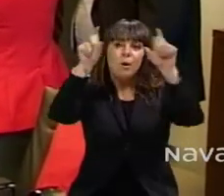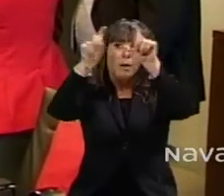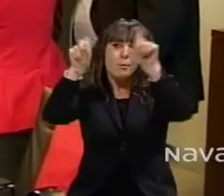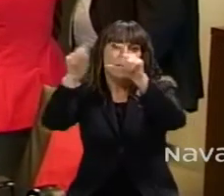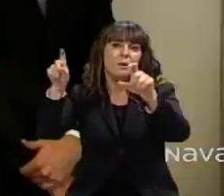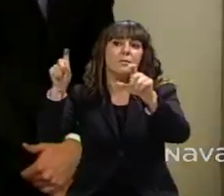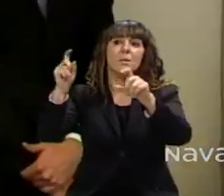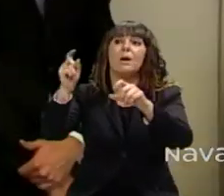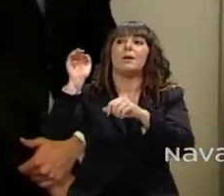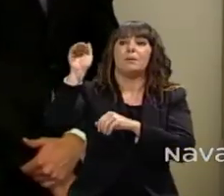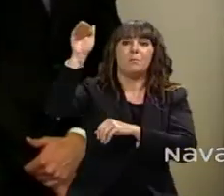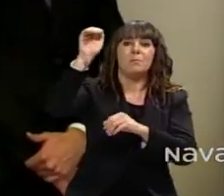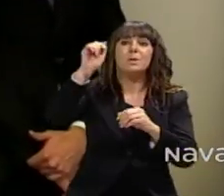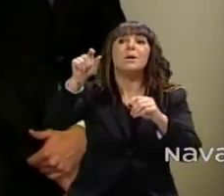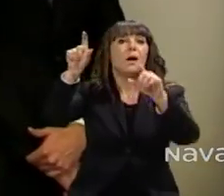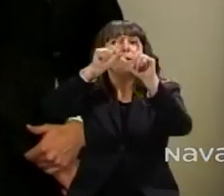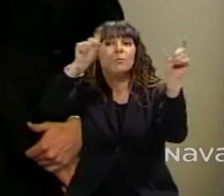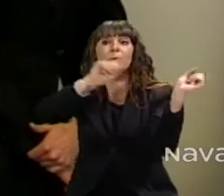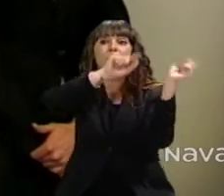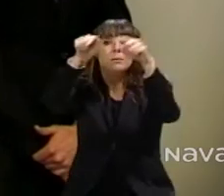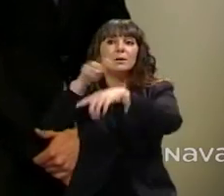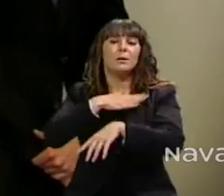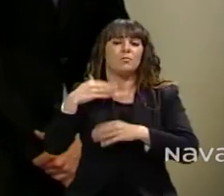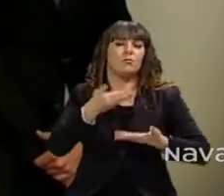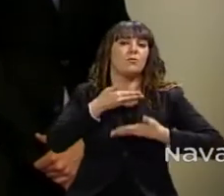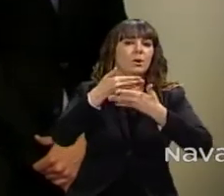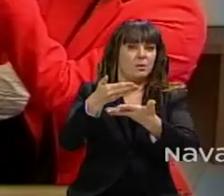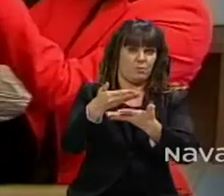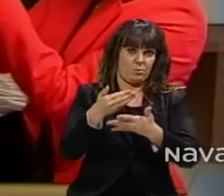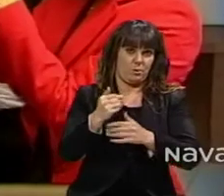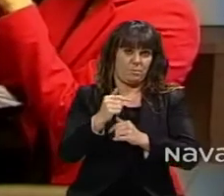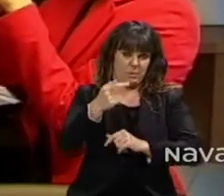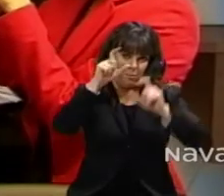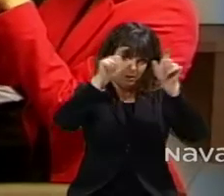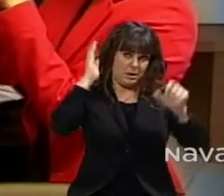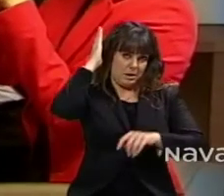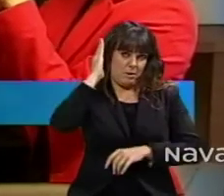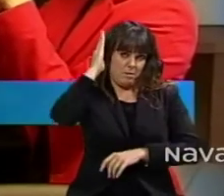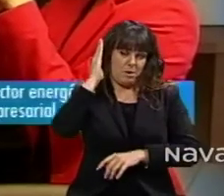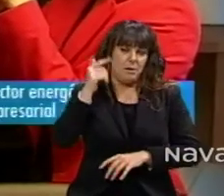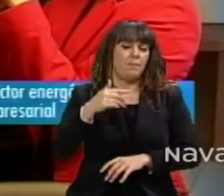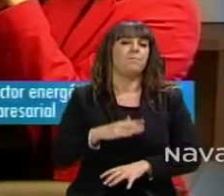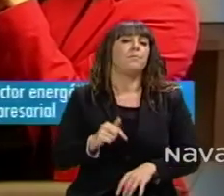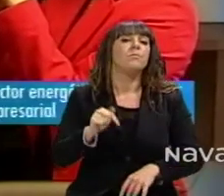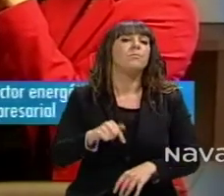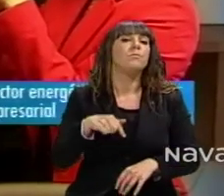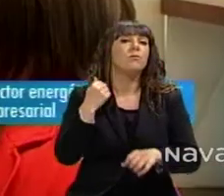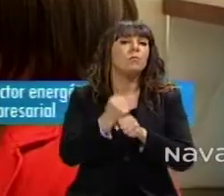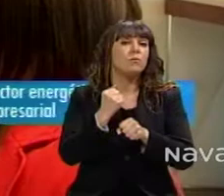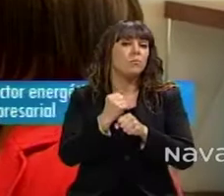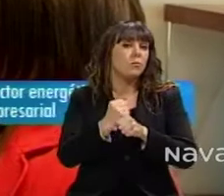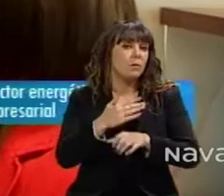proceso de internacionalización. Las empresas navarras. Y debido a mi trabajo, yo tengo